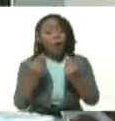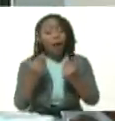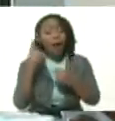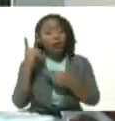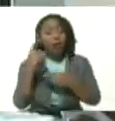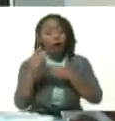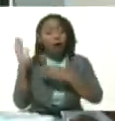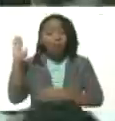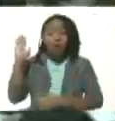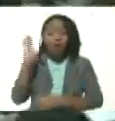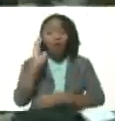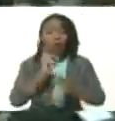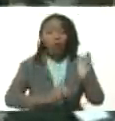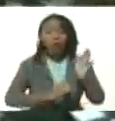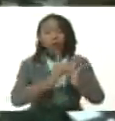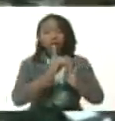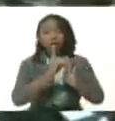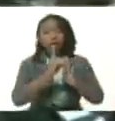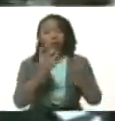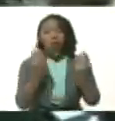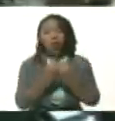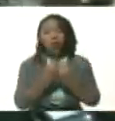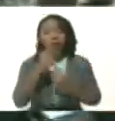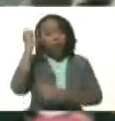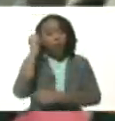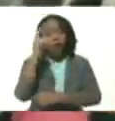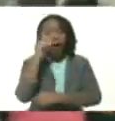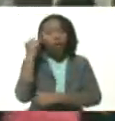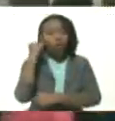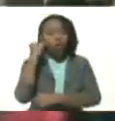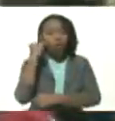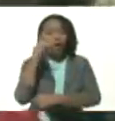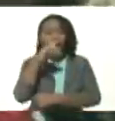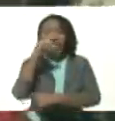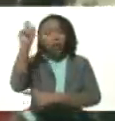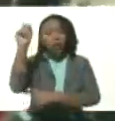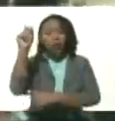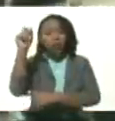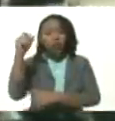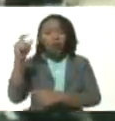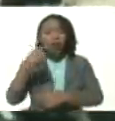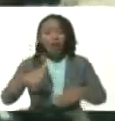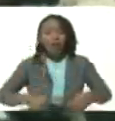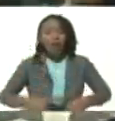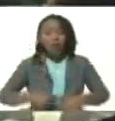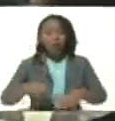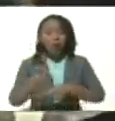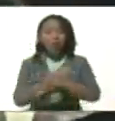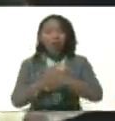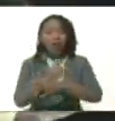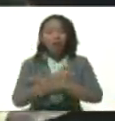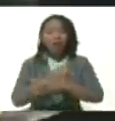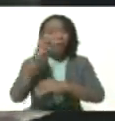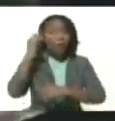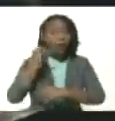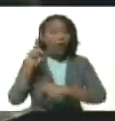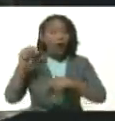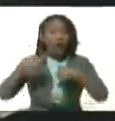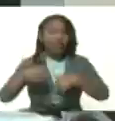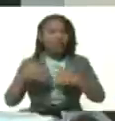quienes han venido desarrollando junto con el diputado Nicolás Maduro Guerra y el esfuerzo del gobierno bolivariano en